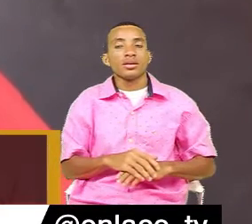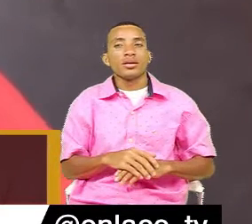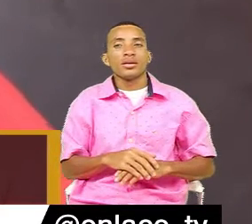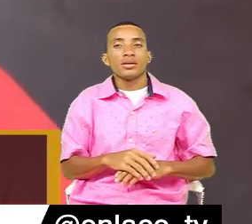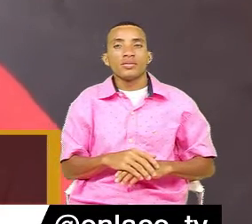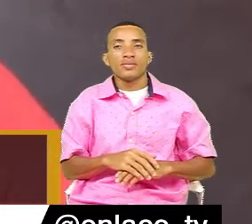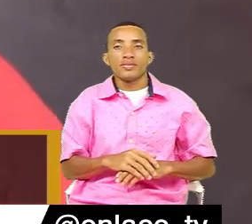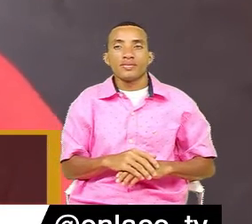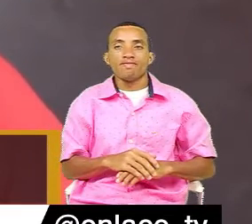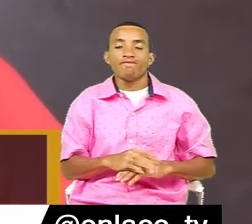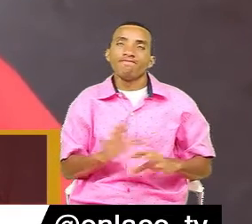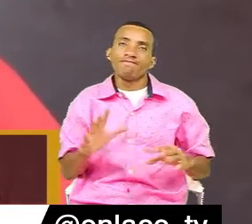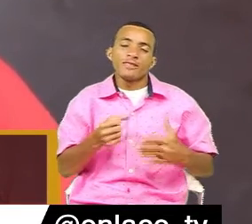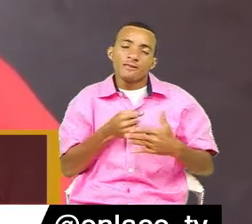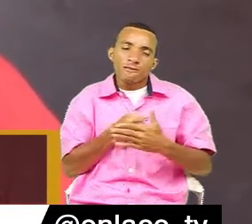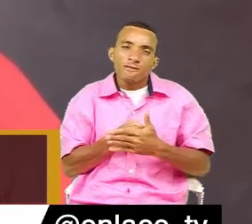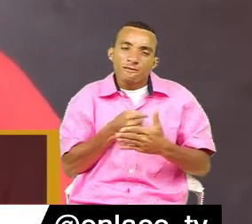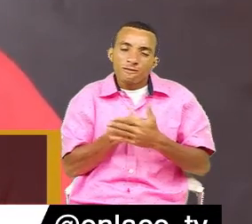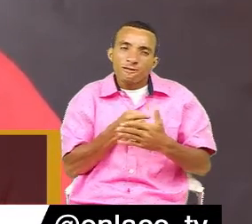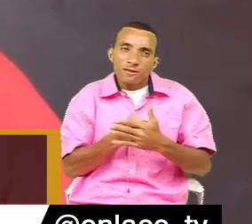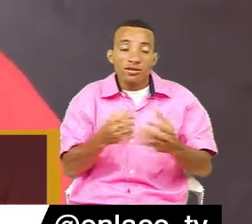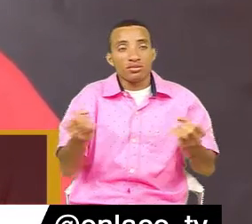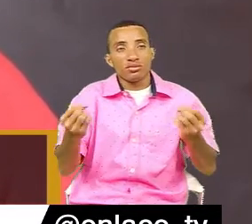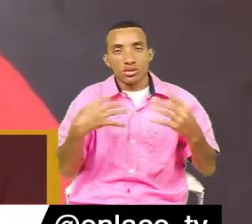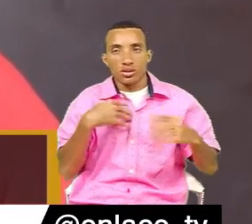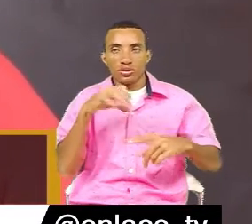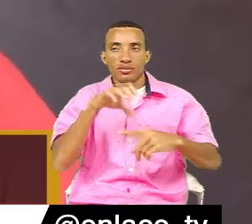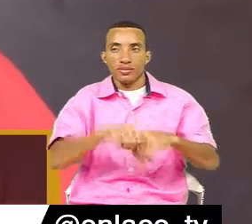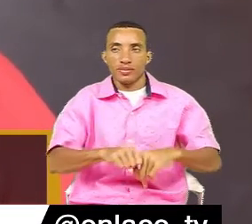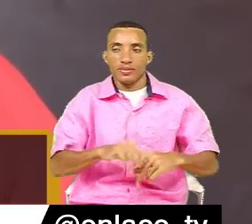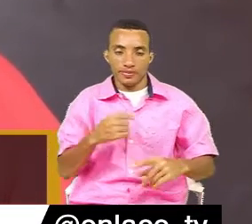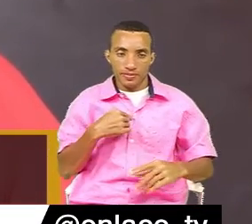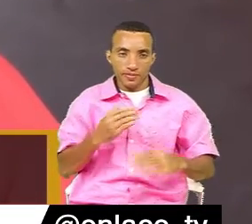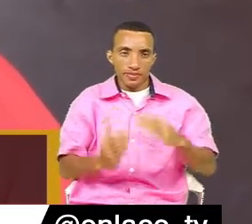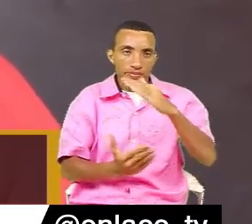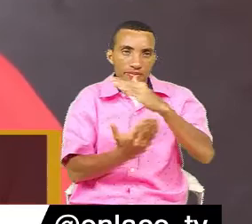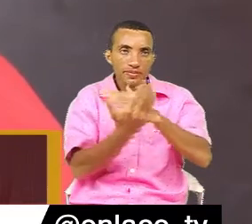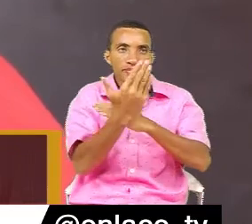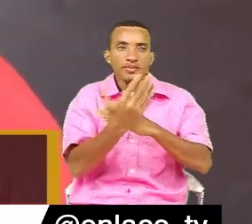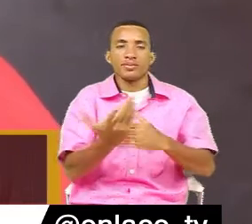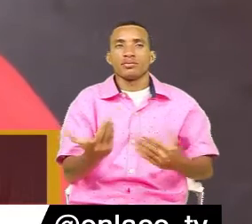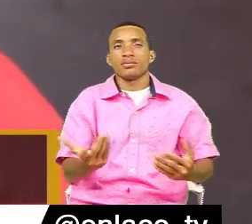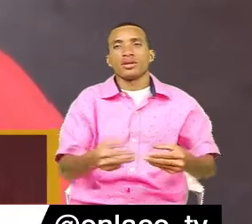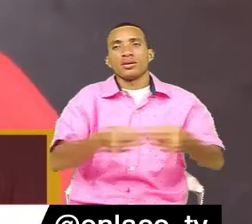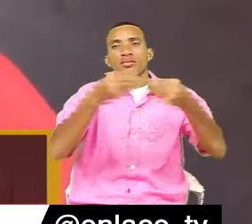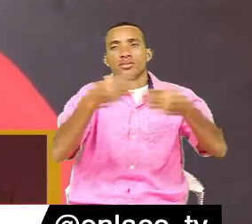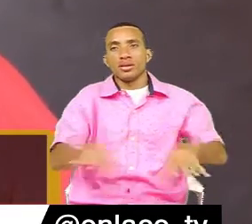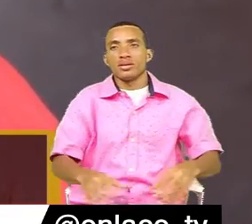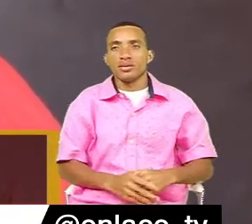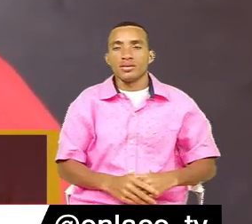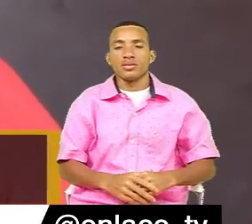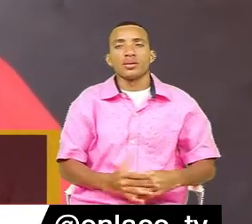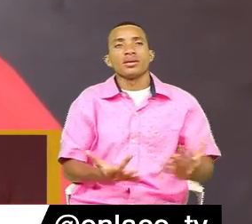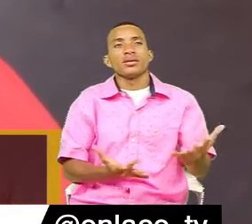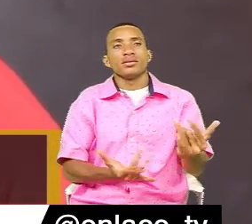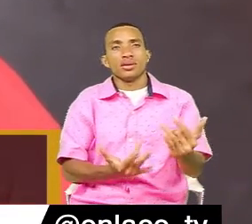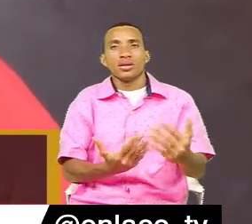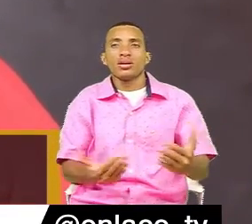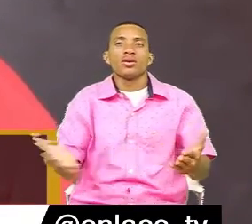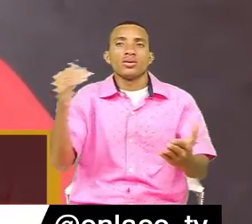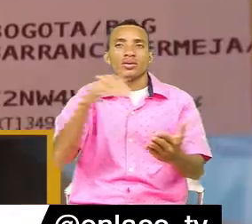tierra para que le den la cita. Y voy a madrugar y pierdo mi cita. Ahora me toca esperar nuevamente que ellos